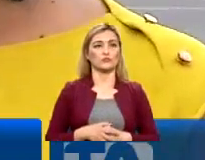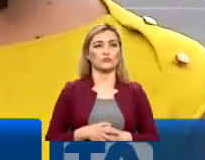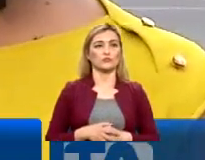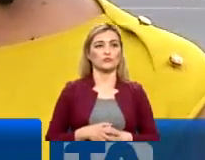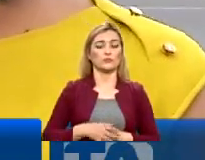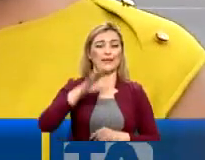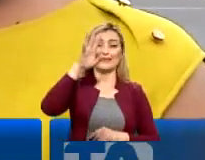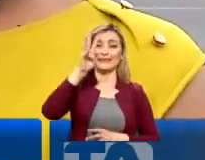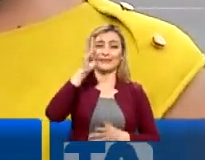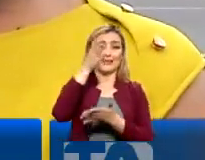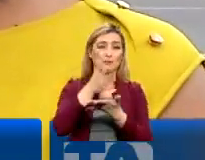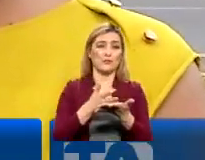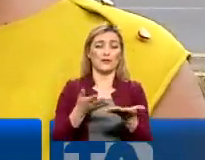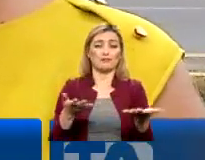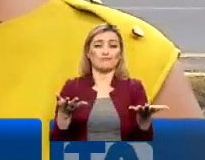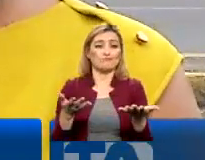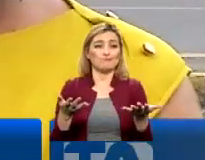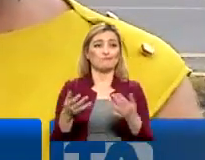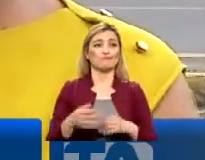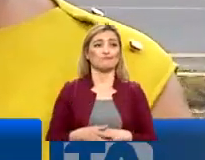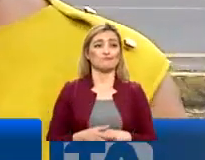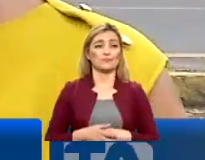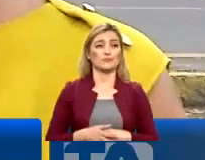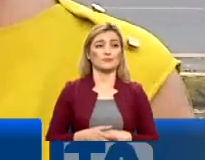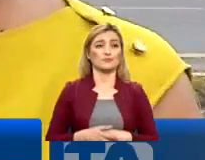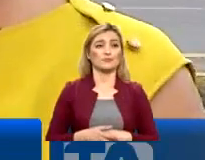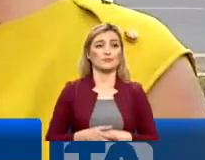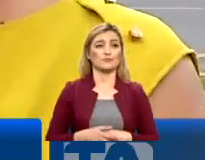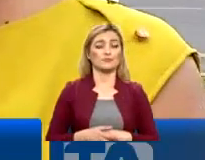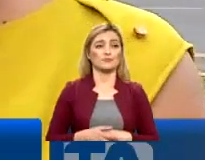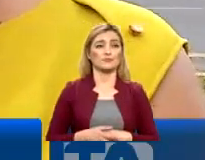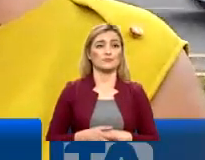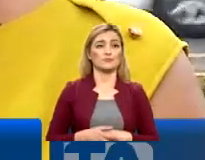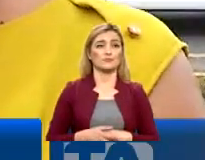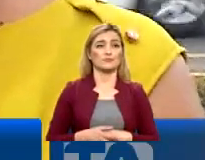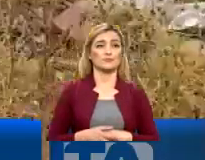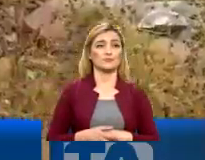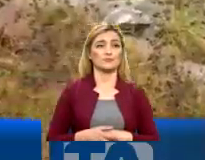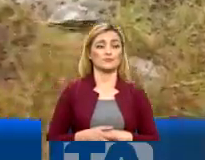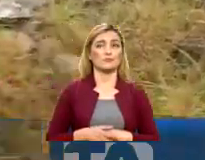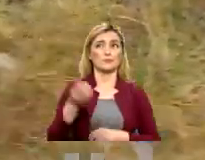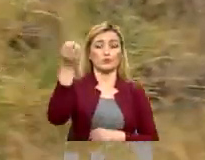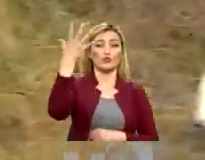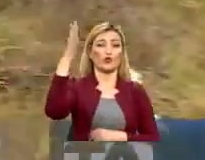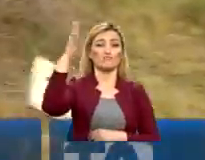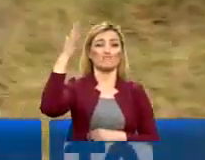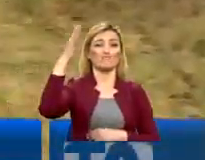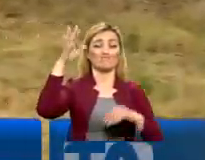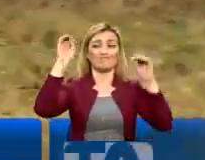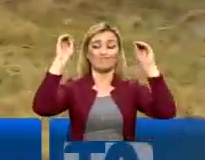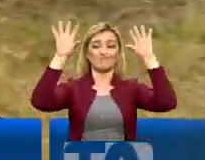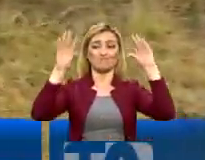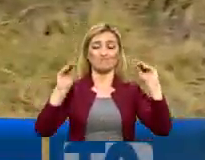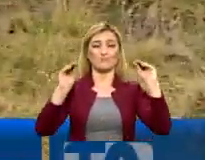6:30 que se prenden ya. No se prenden, ¿por qué? Porque están quemados todo esto y es una inseguridad. Este terreno está abandonado desde